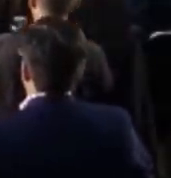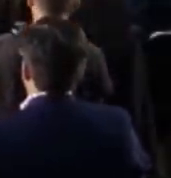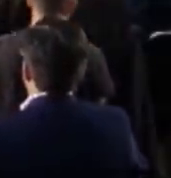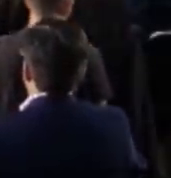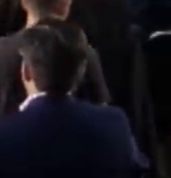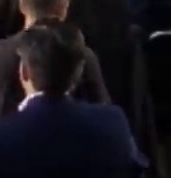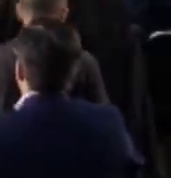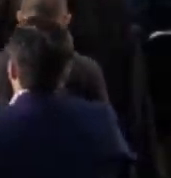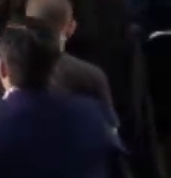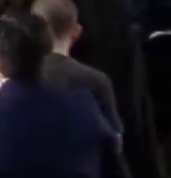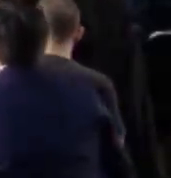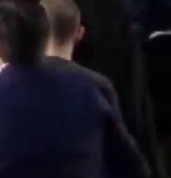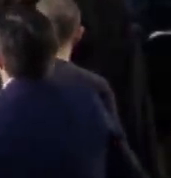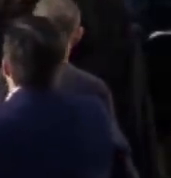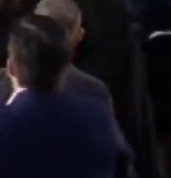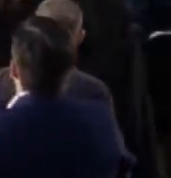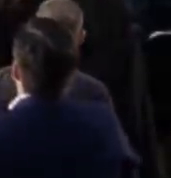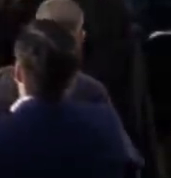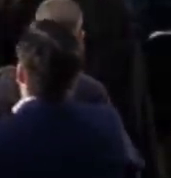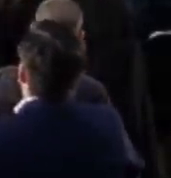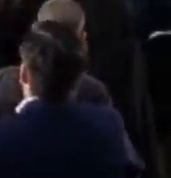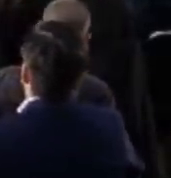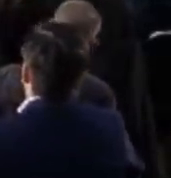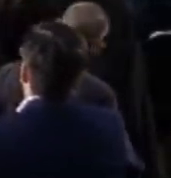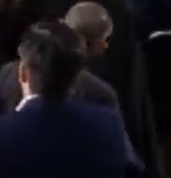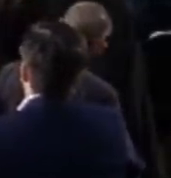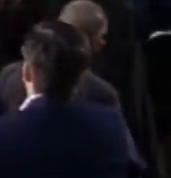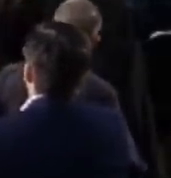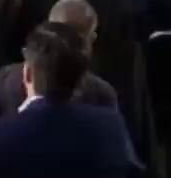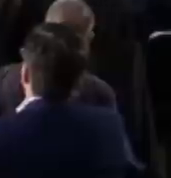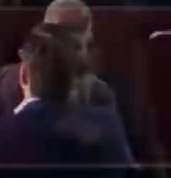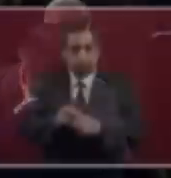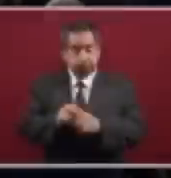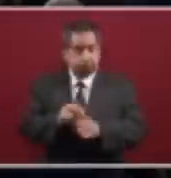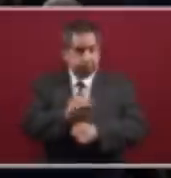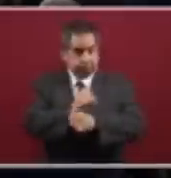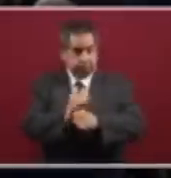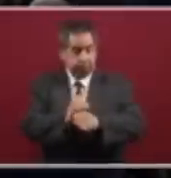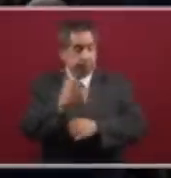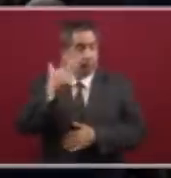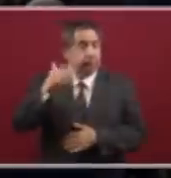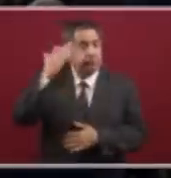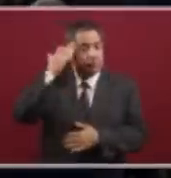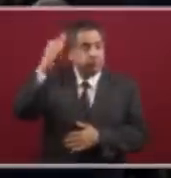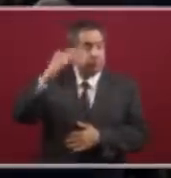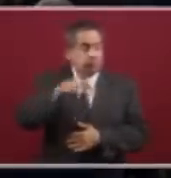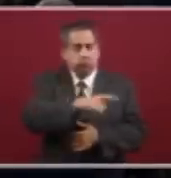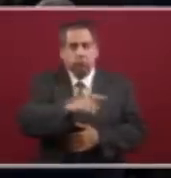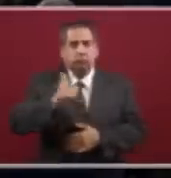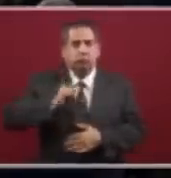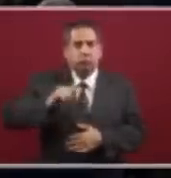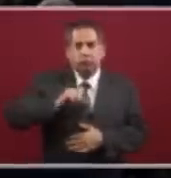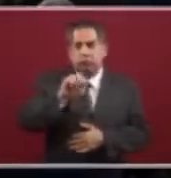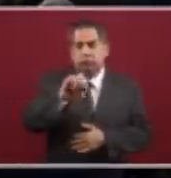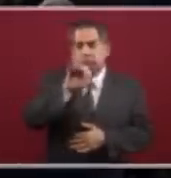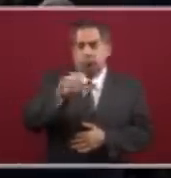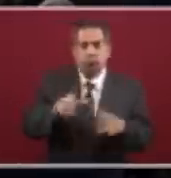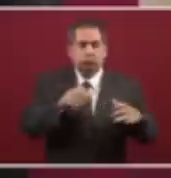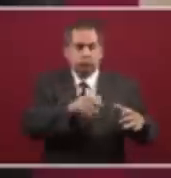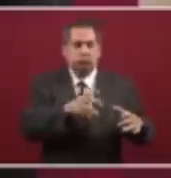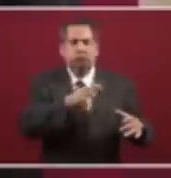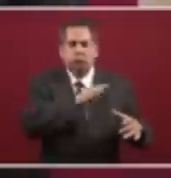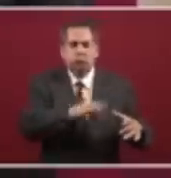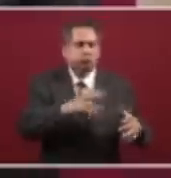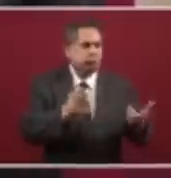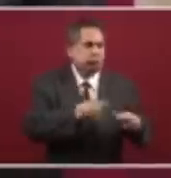pruebas reitero en la investigación porque en ese momento la corte tenía esa facultad es importante decirlo y que la